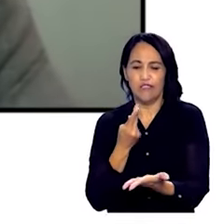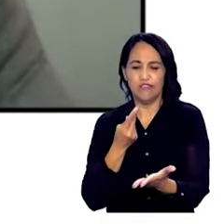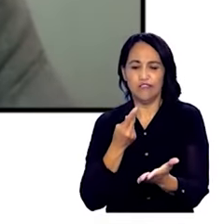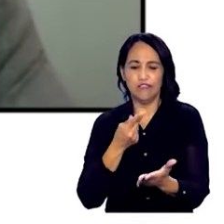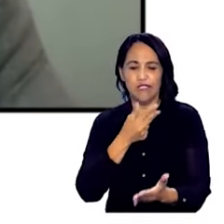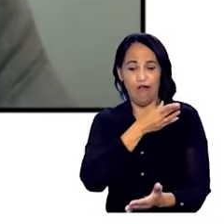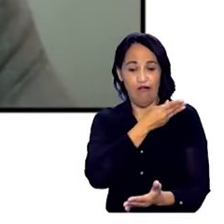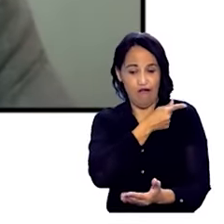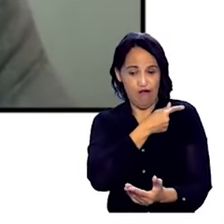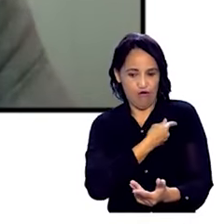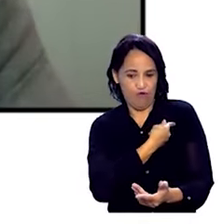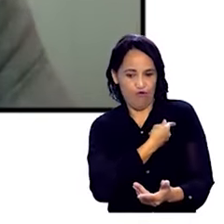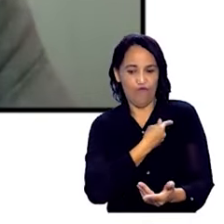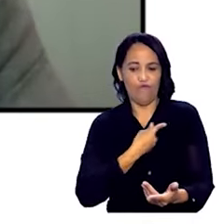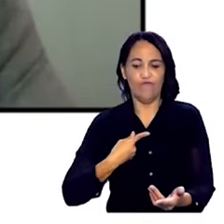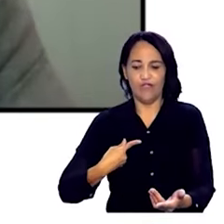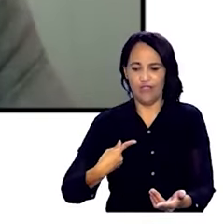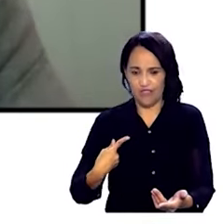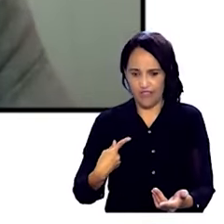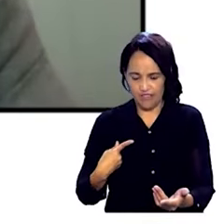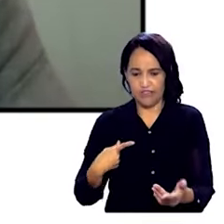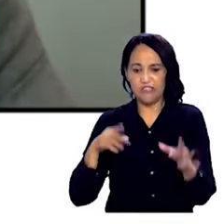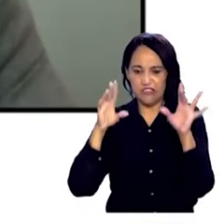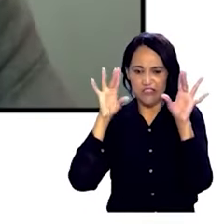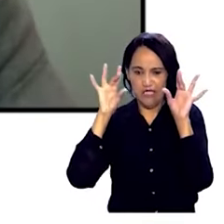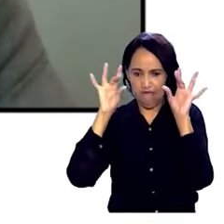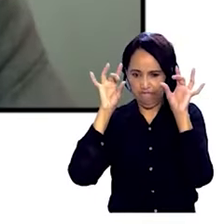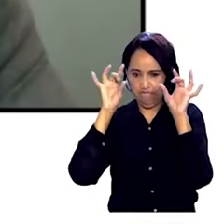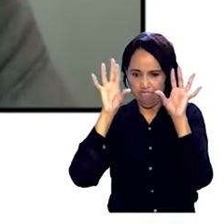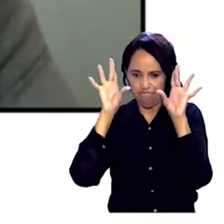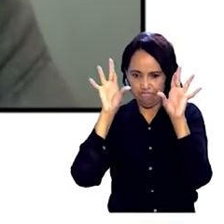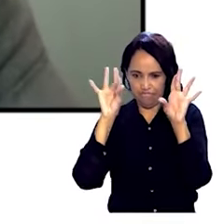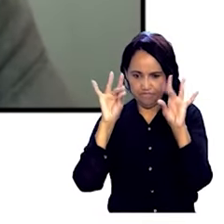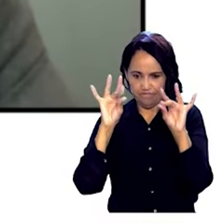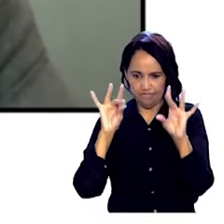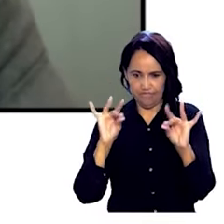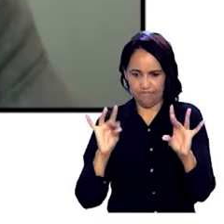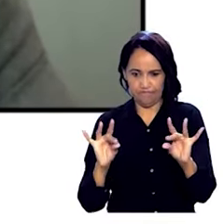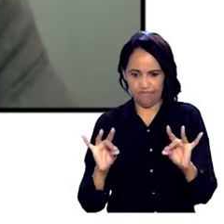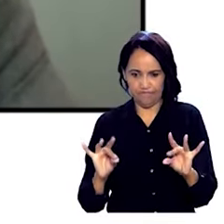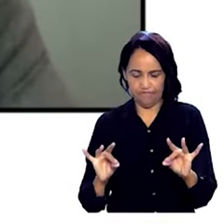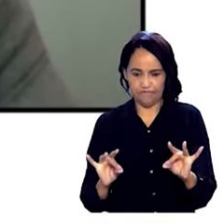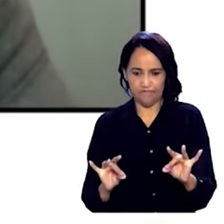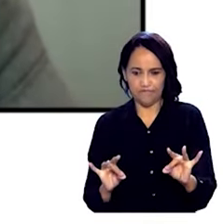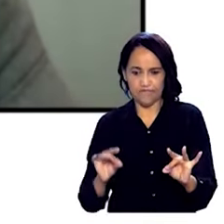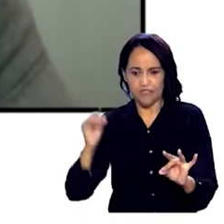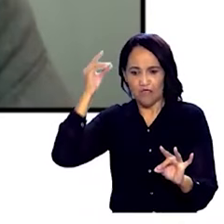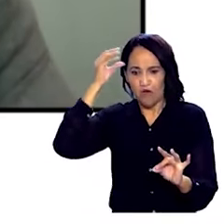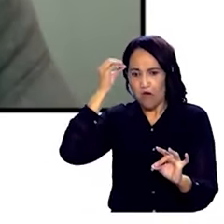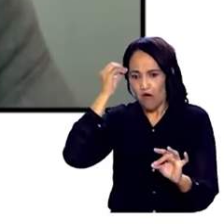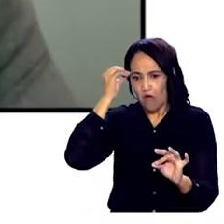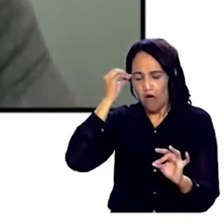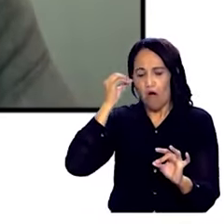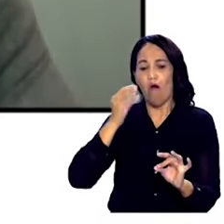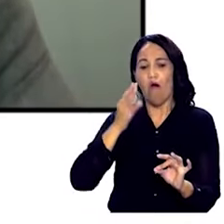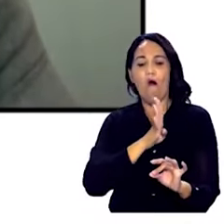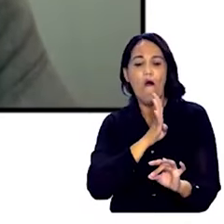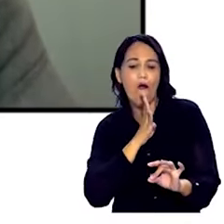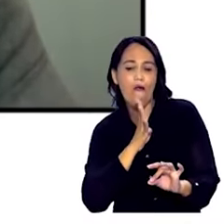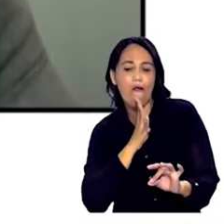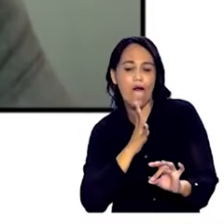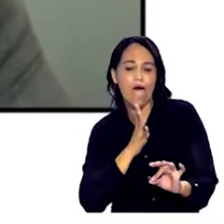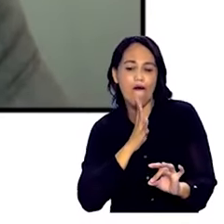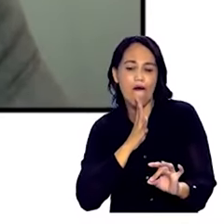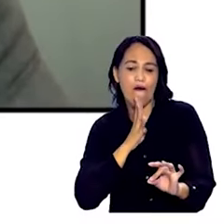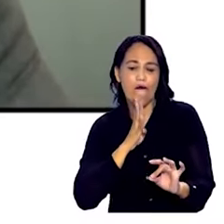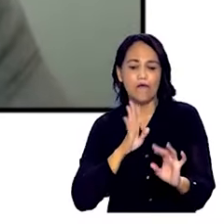argentino tamb denominado con un má de ironía El crio por ha sido